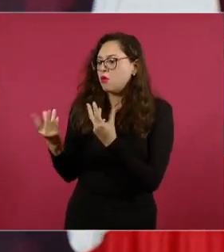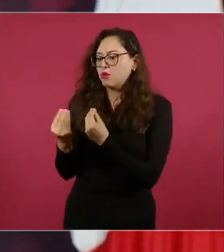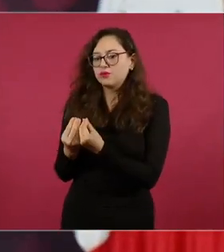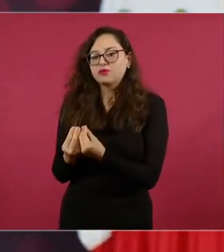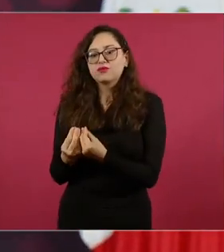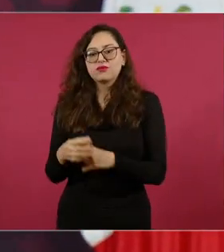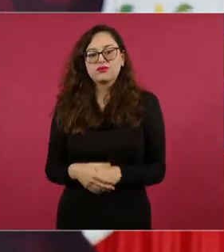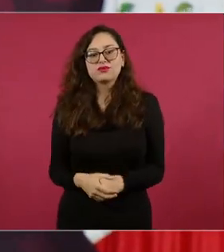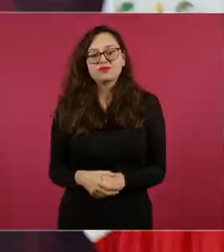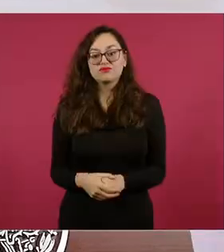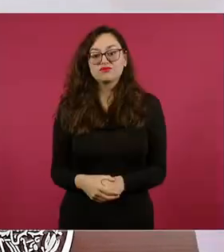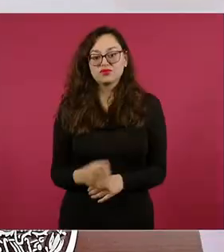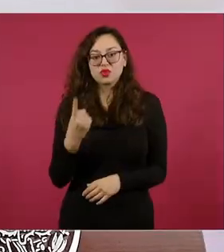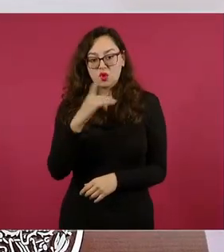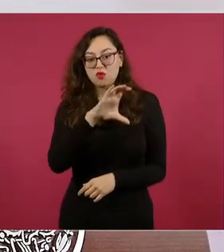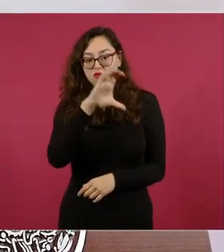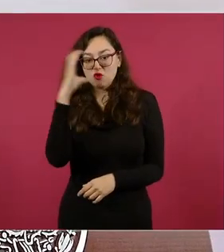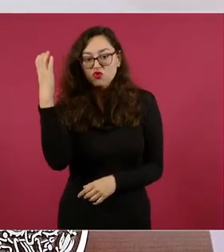mis zapatos